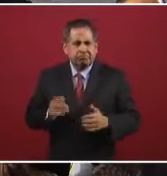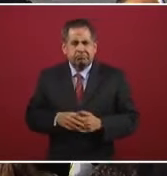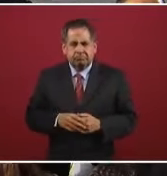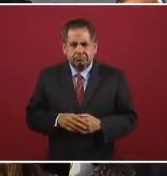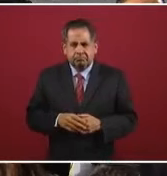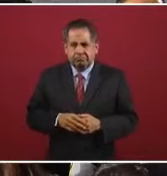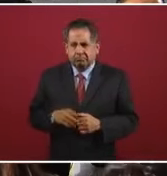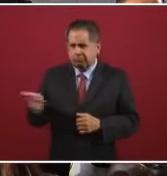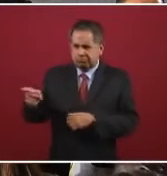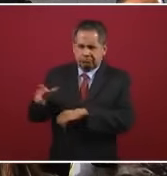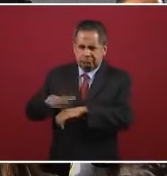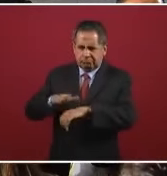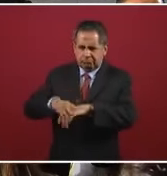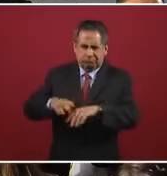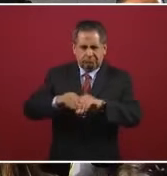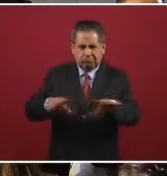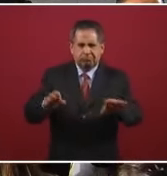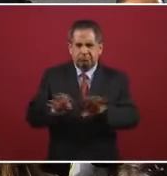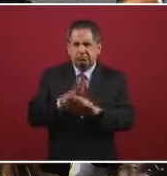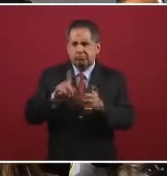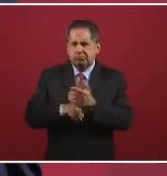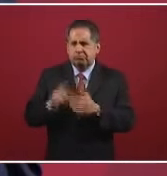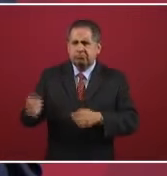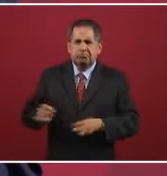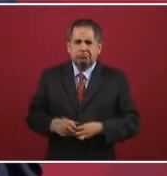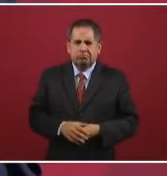les informe sobre esto.